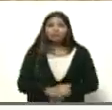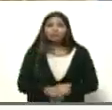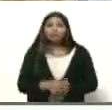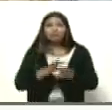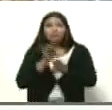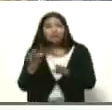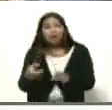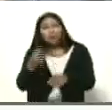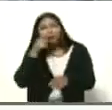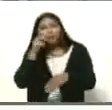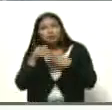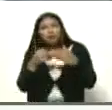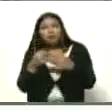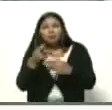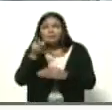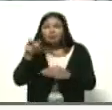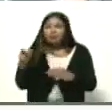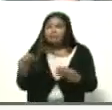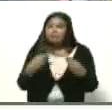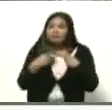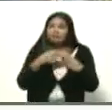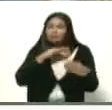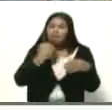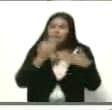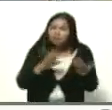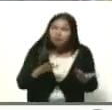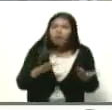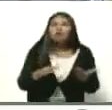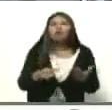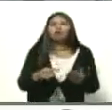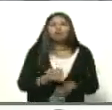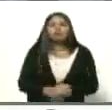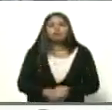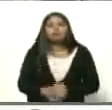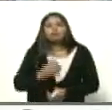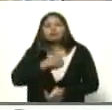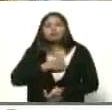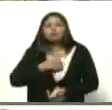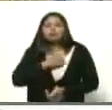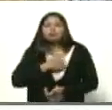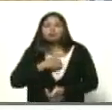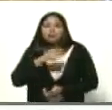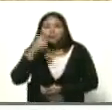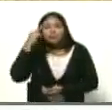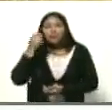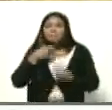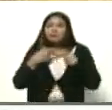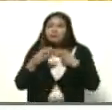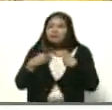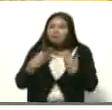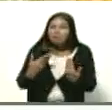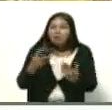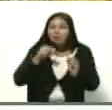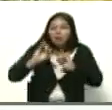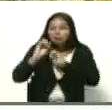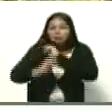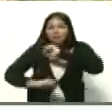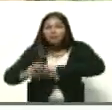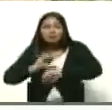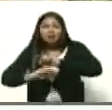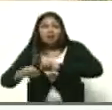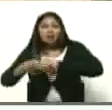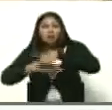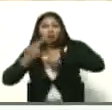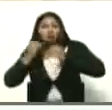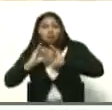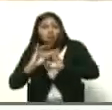deudas pendientes, deja además víctimas vivientes y víctimas que lamentablemente en esa fecha perdieron la vida en defensa de la revolución e